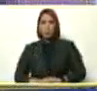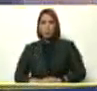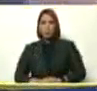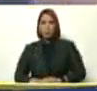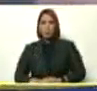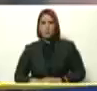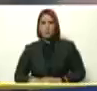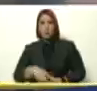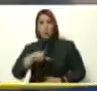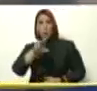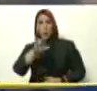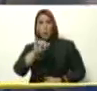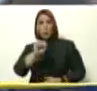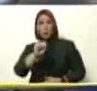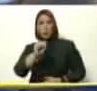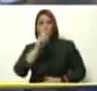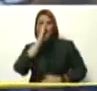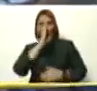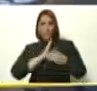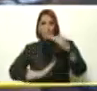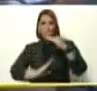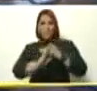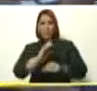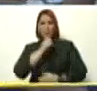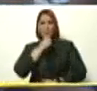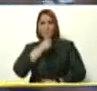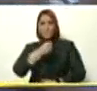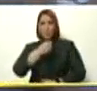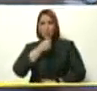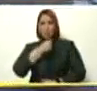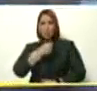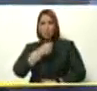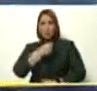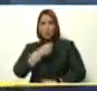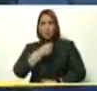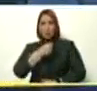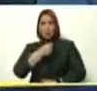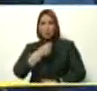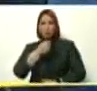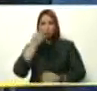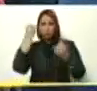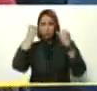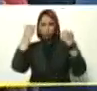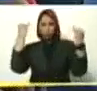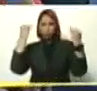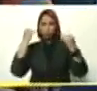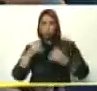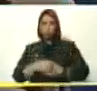Luis José viene de ser un humilde periodista muy talentoso.